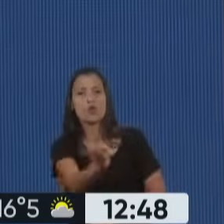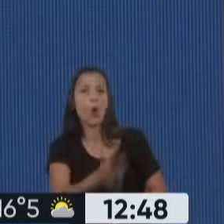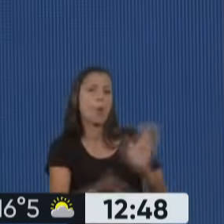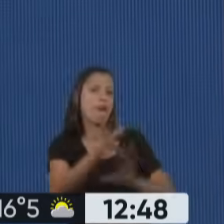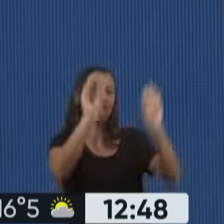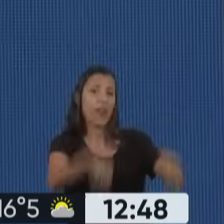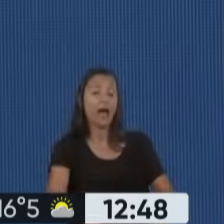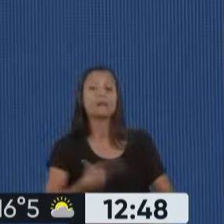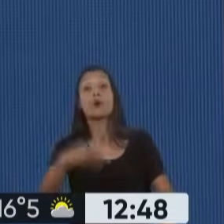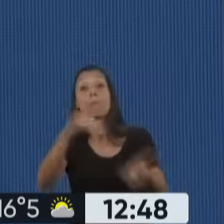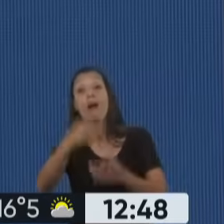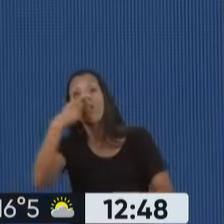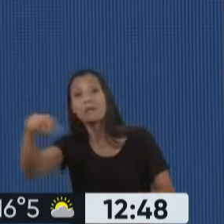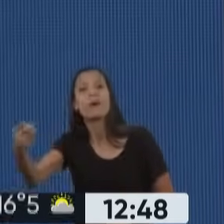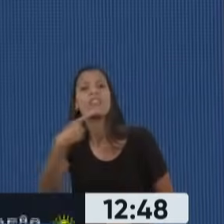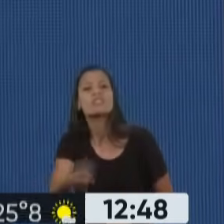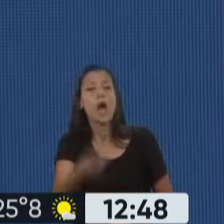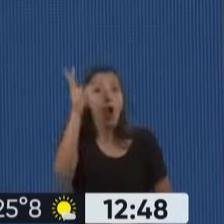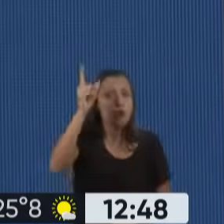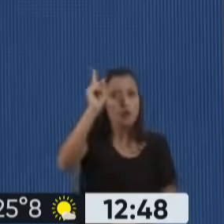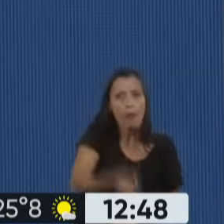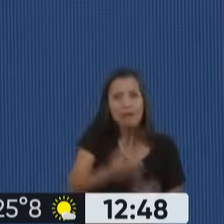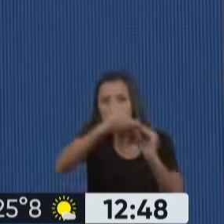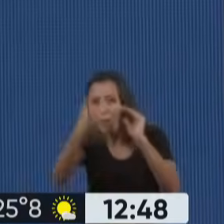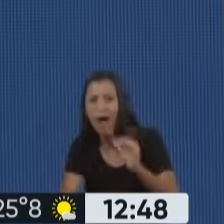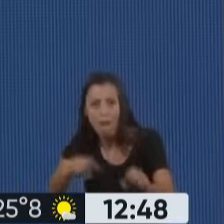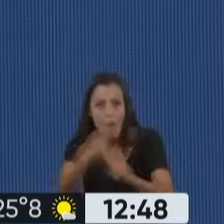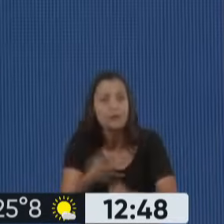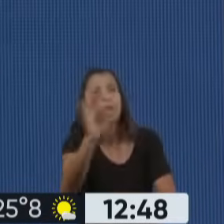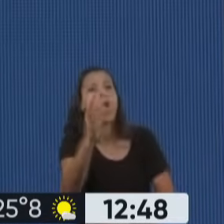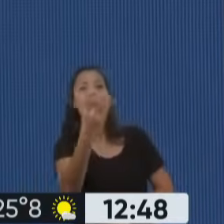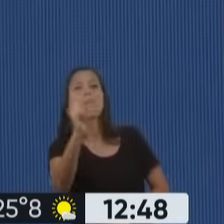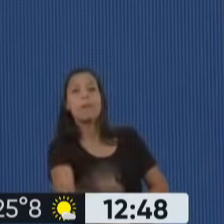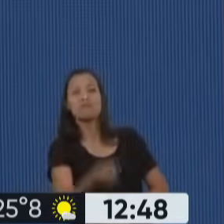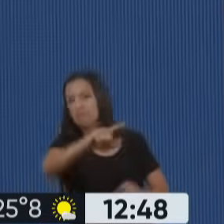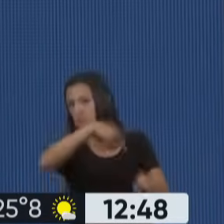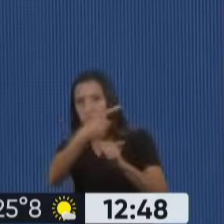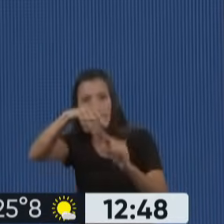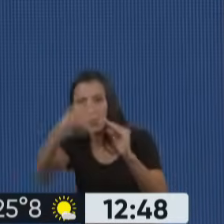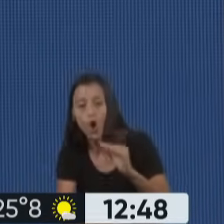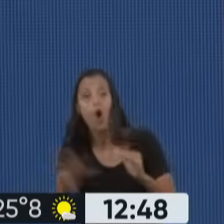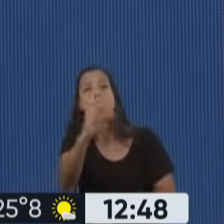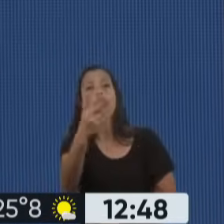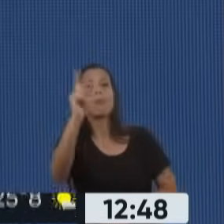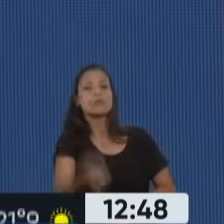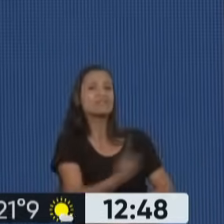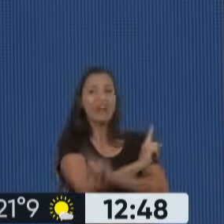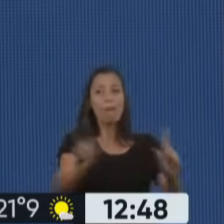después que no la íbamos a poder bajar del 8%, después que no la podíamos bajar del 4%, después que no la podíamos bajar del 2%.